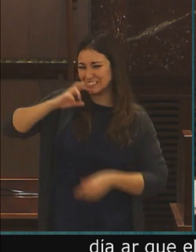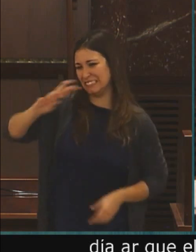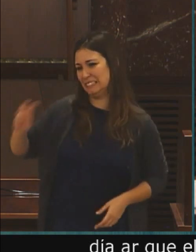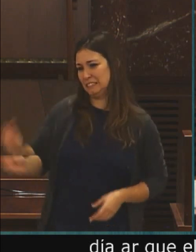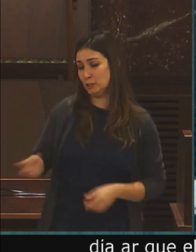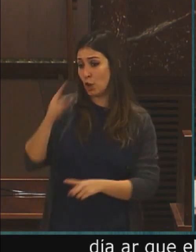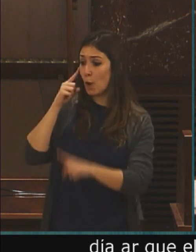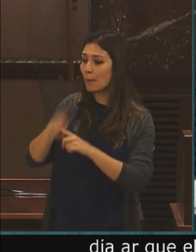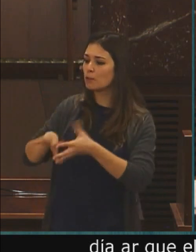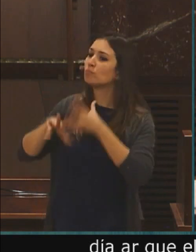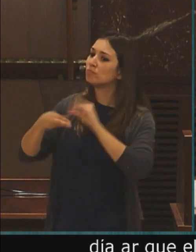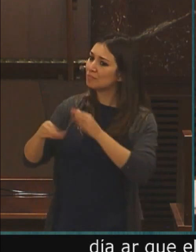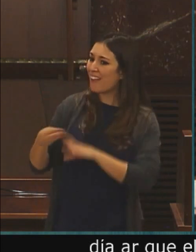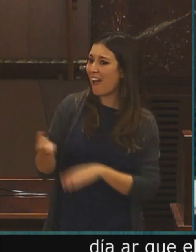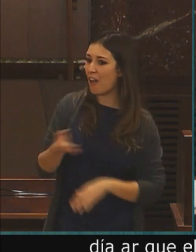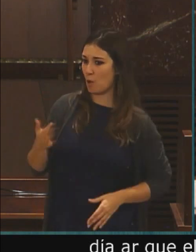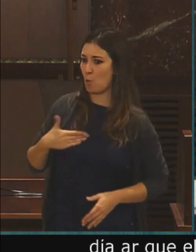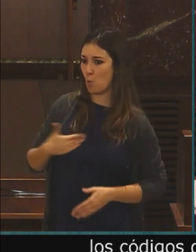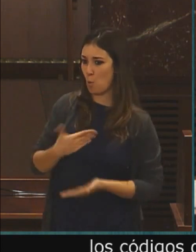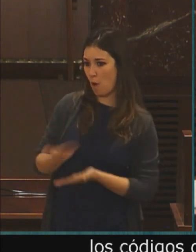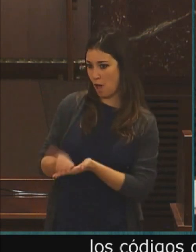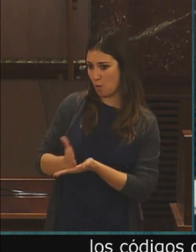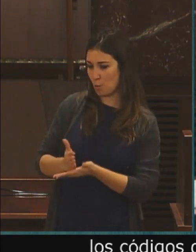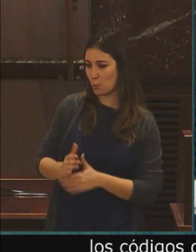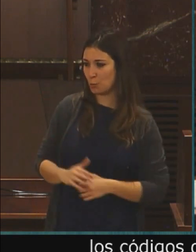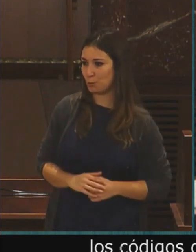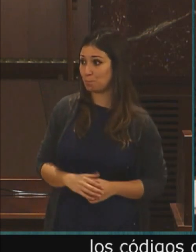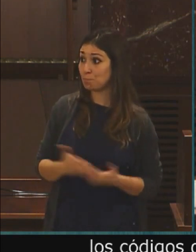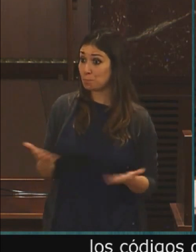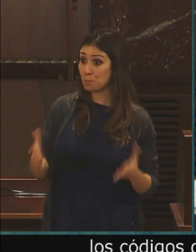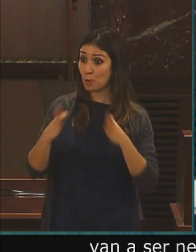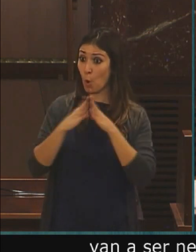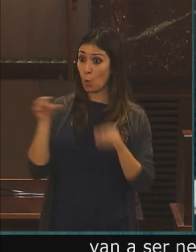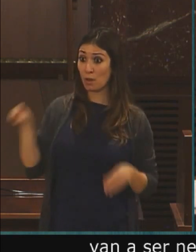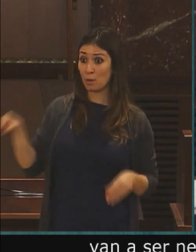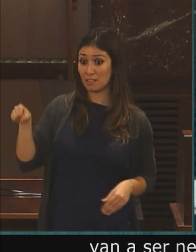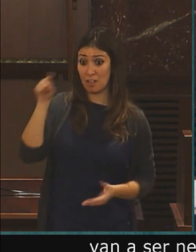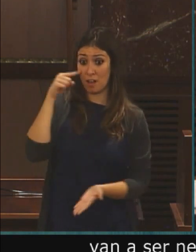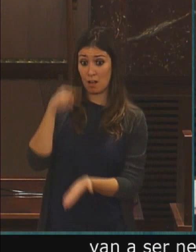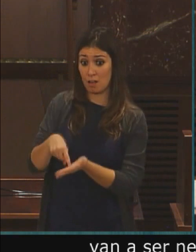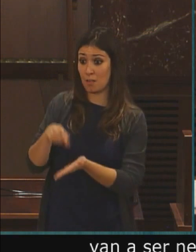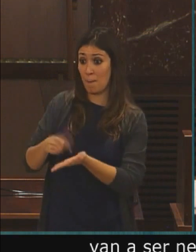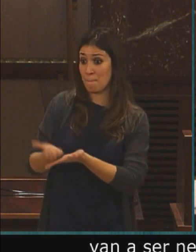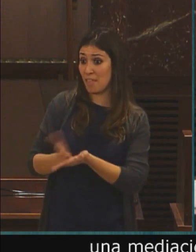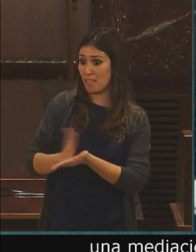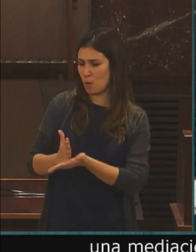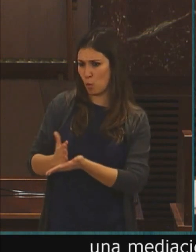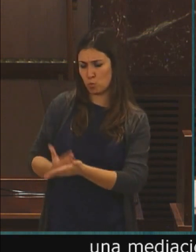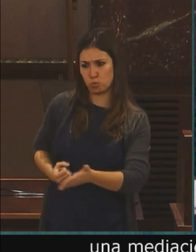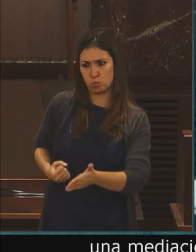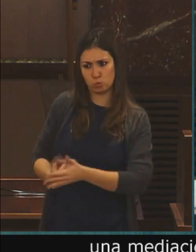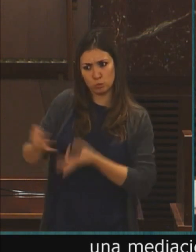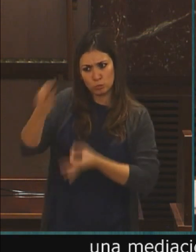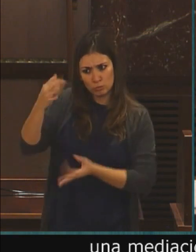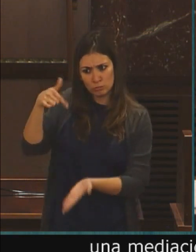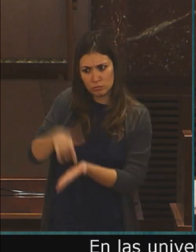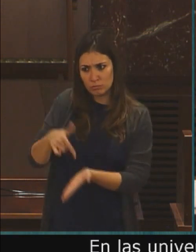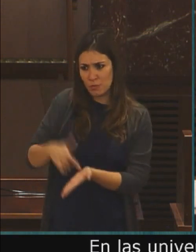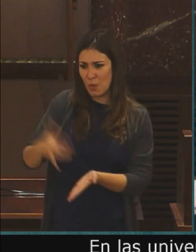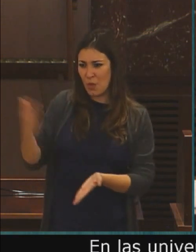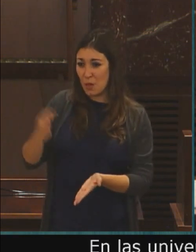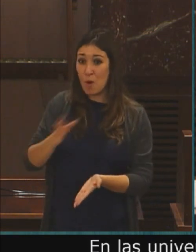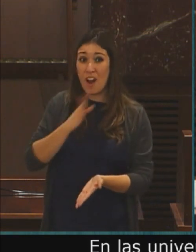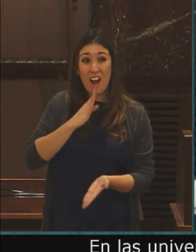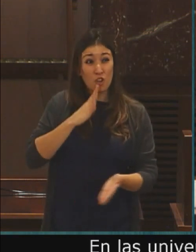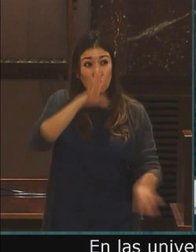una mediación adecuada. En las universidades, la exigencia del mediador es máxima, ya que el mediador debe hacer llegar